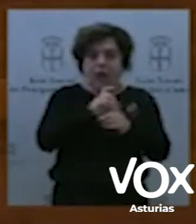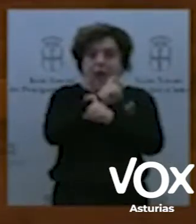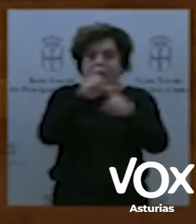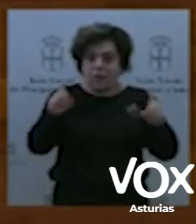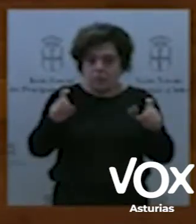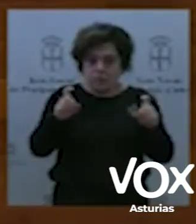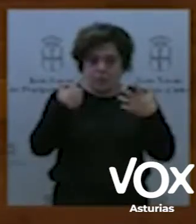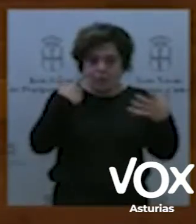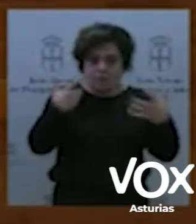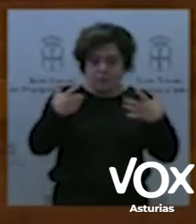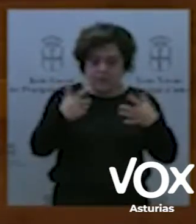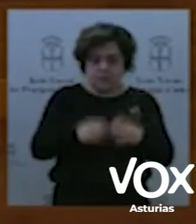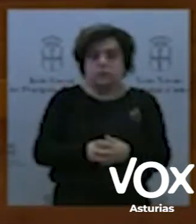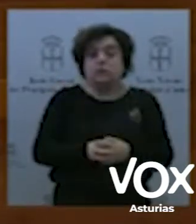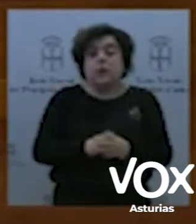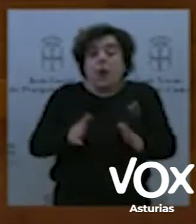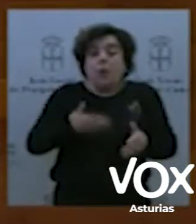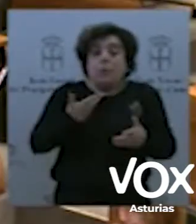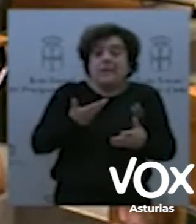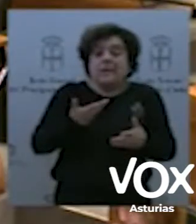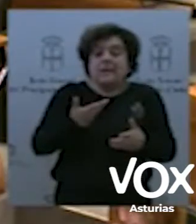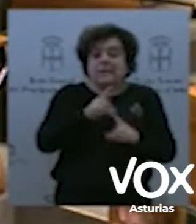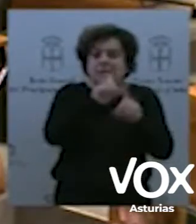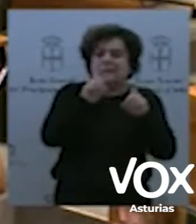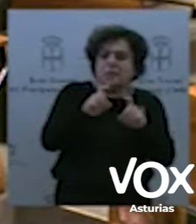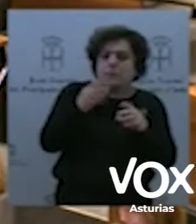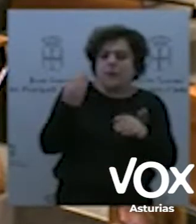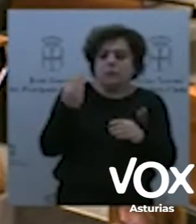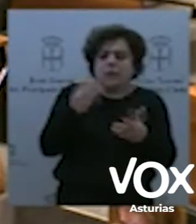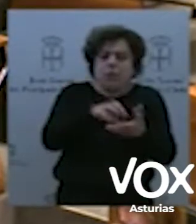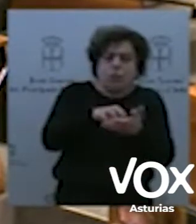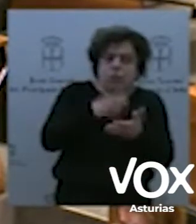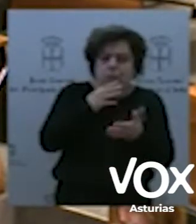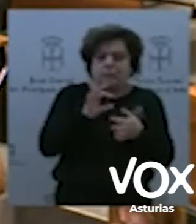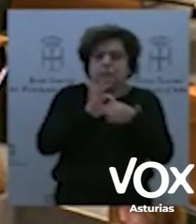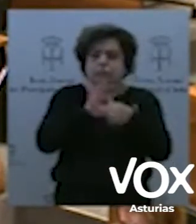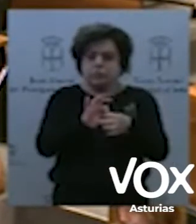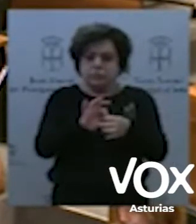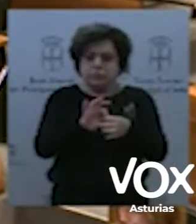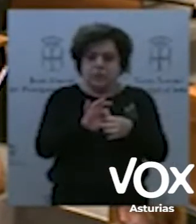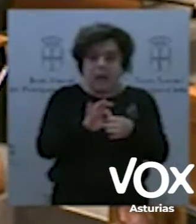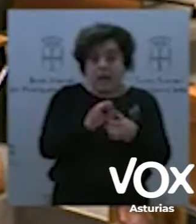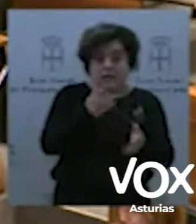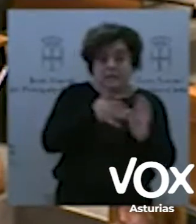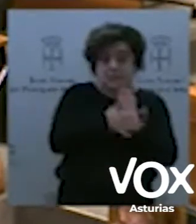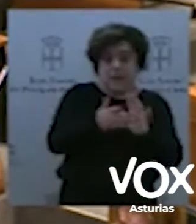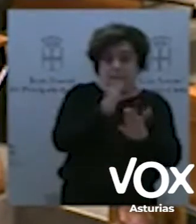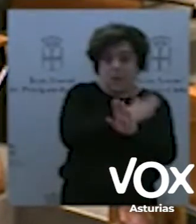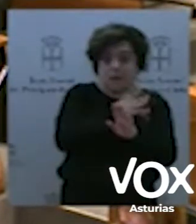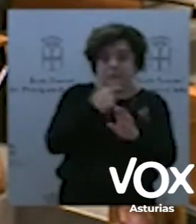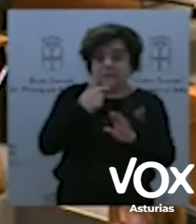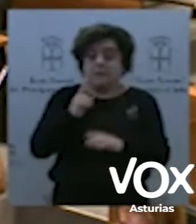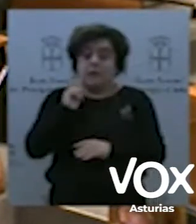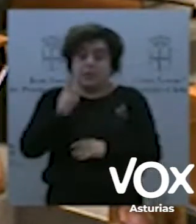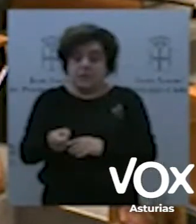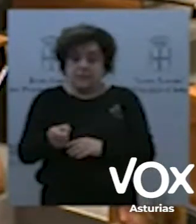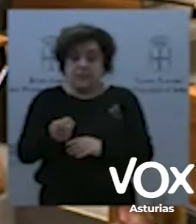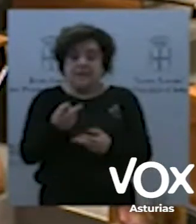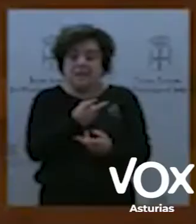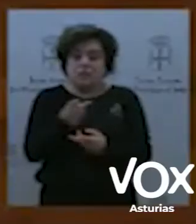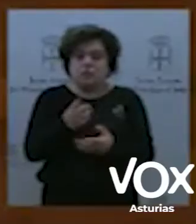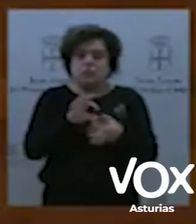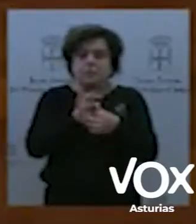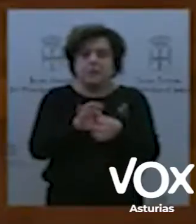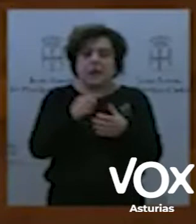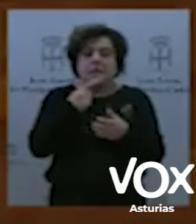caso anterior y el dictamen. Pues se lo digo porque es muy fácil. Aquellas declaraciones del señor Barbón fueron una cortina de humo, una